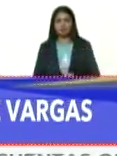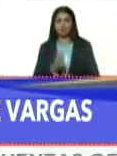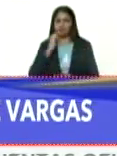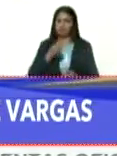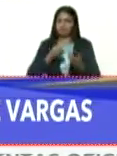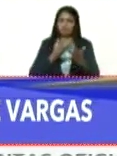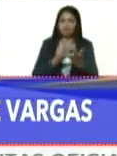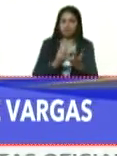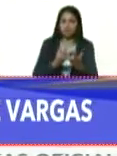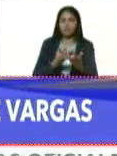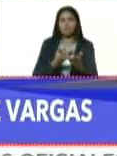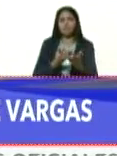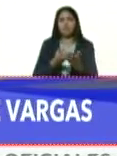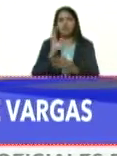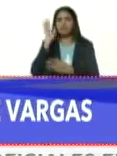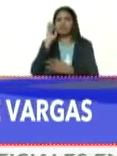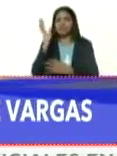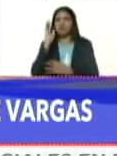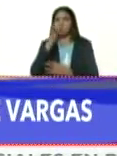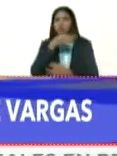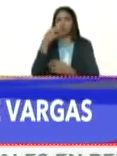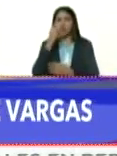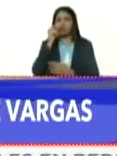extraordinario discurso,